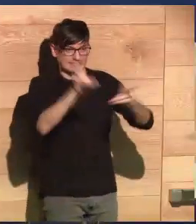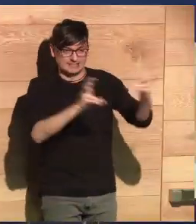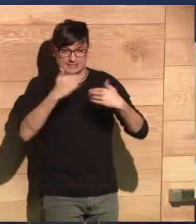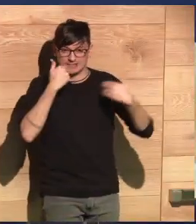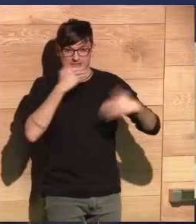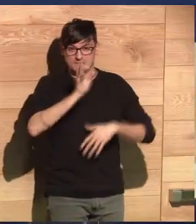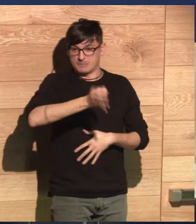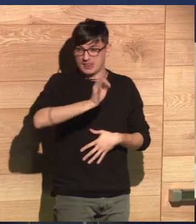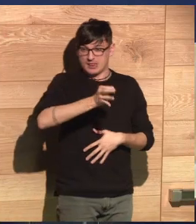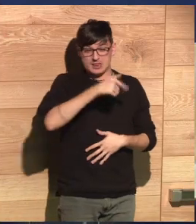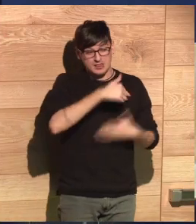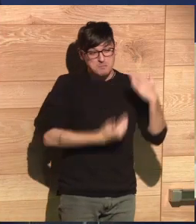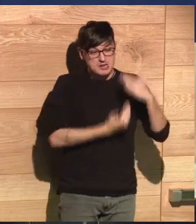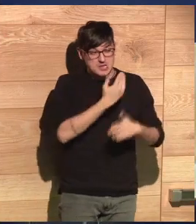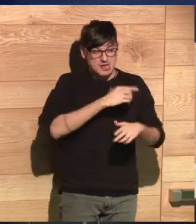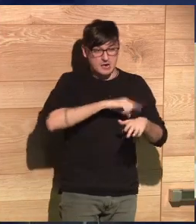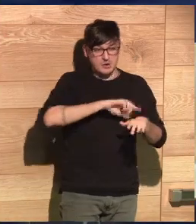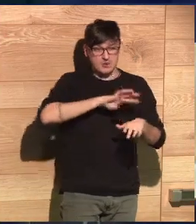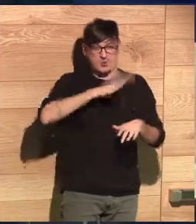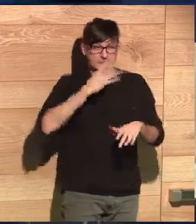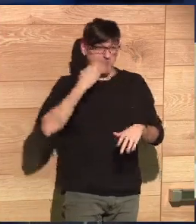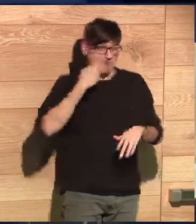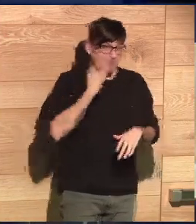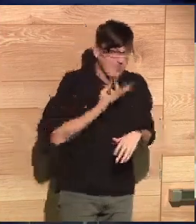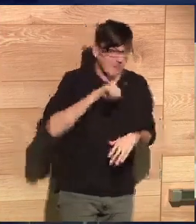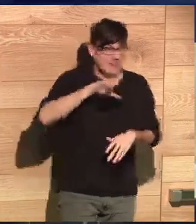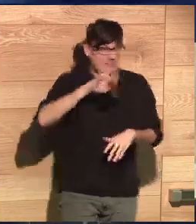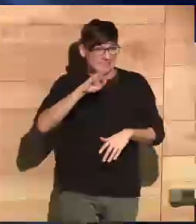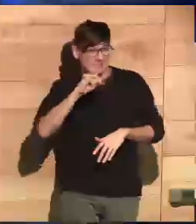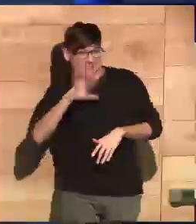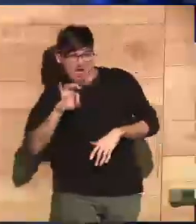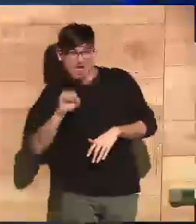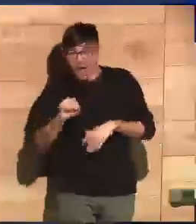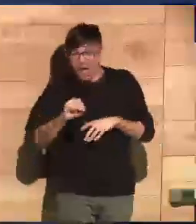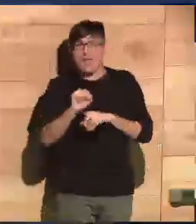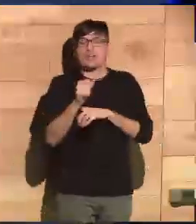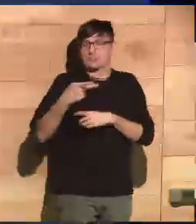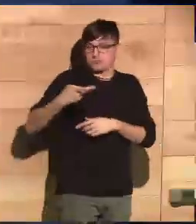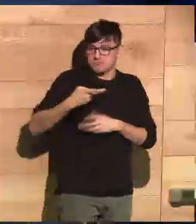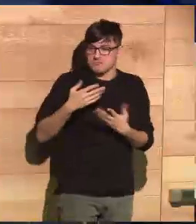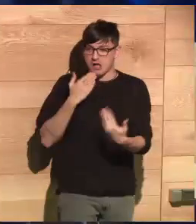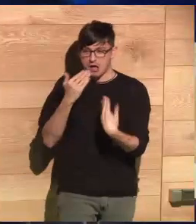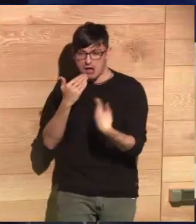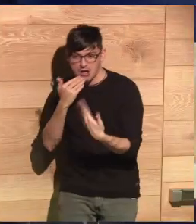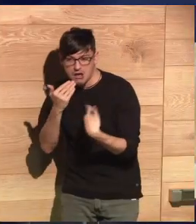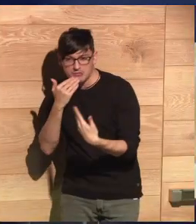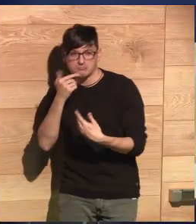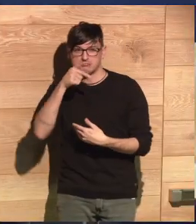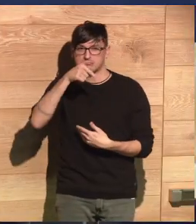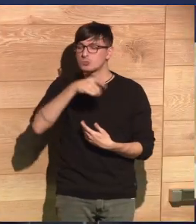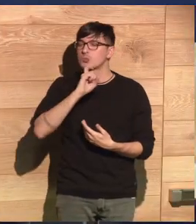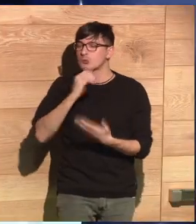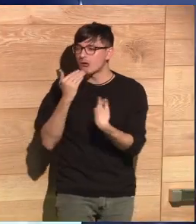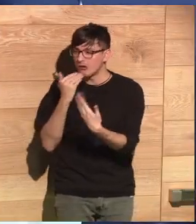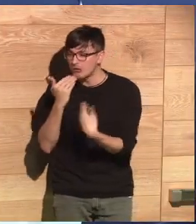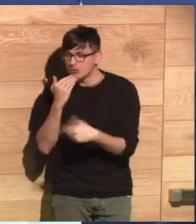La verdad es que esta mañana, a las 4:30 de la mañana, que estábamos Leticia y yo hablando tan tranquilamente de cómo iba a ser esto de hoy, de repente